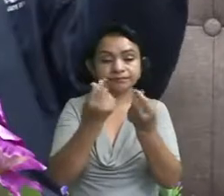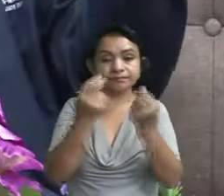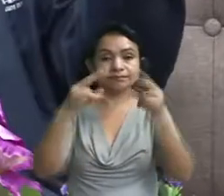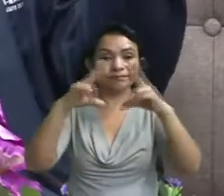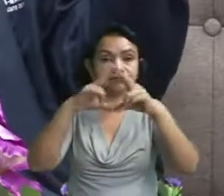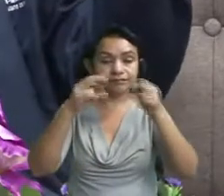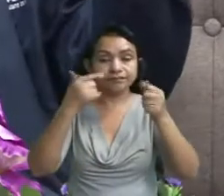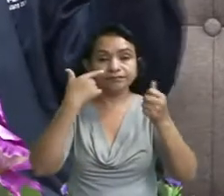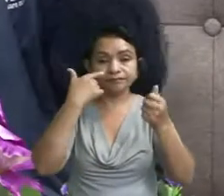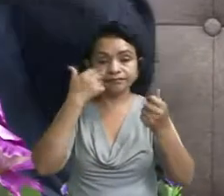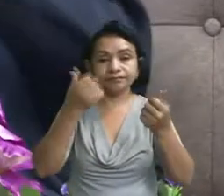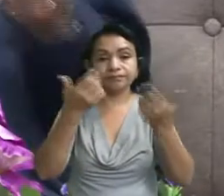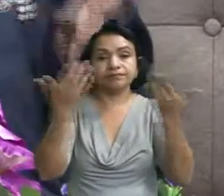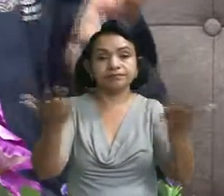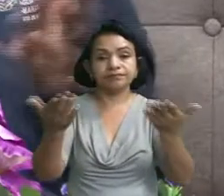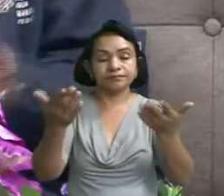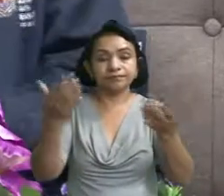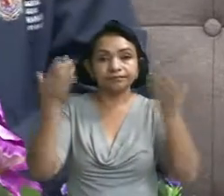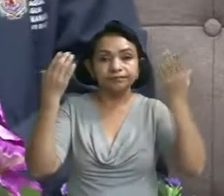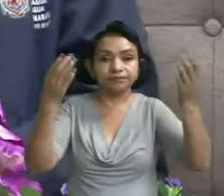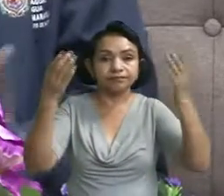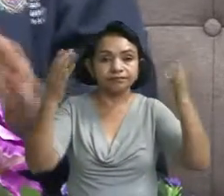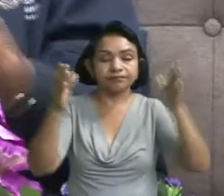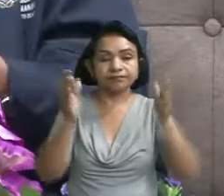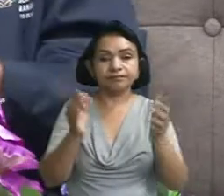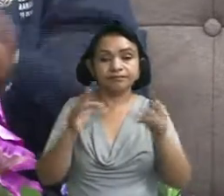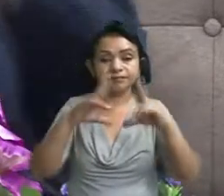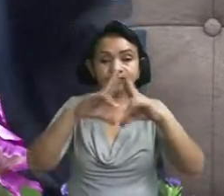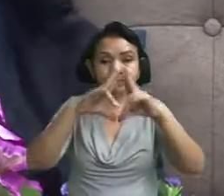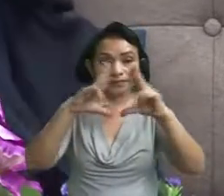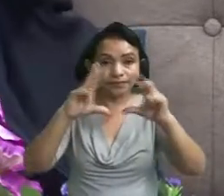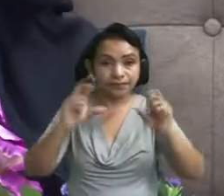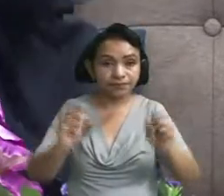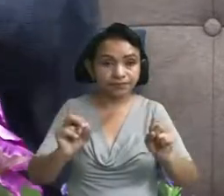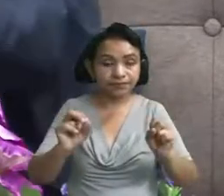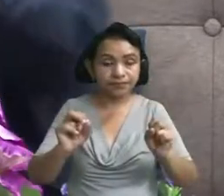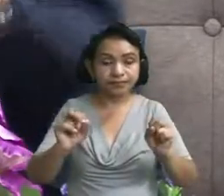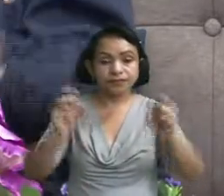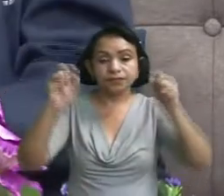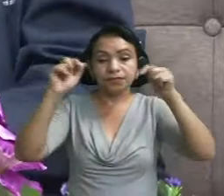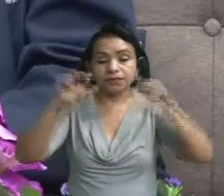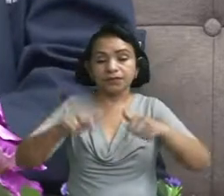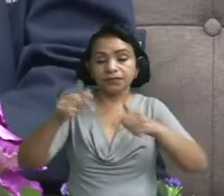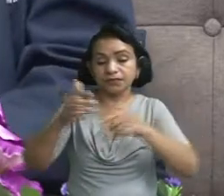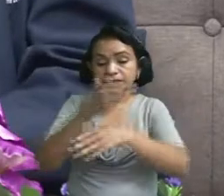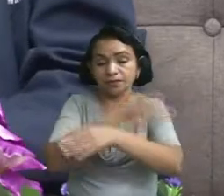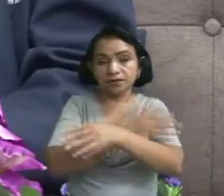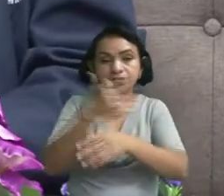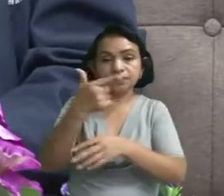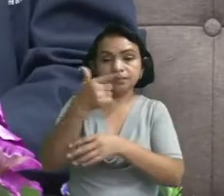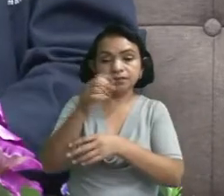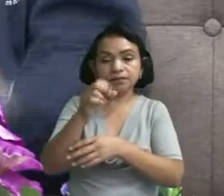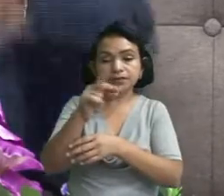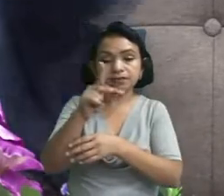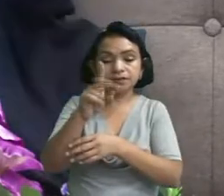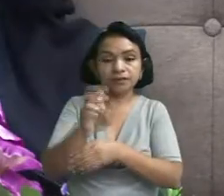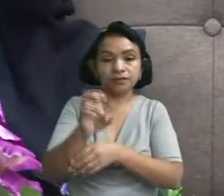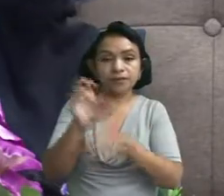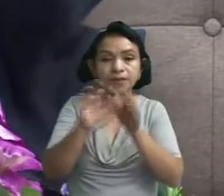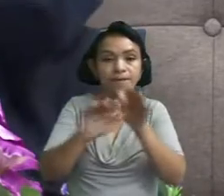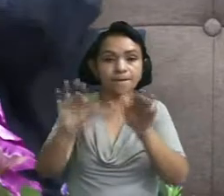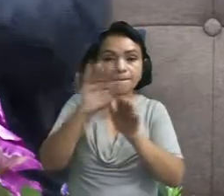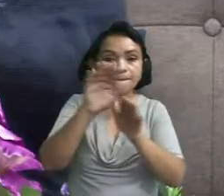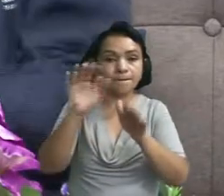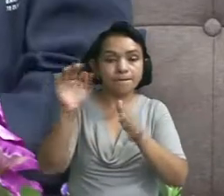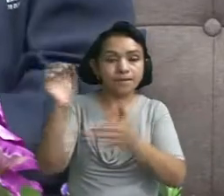ha dado a conocer a Nicaragua en sus potencialidades. Nicaragua, incluso hasta el momento del golpe, era uno de los países de mayor